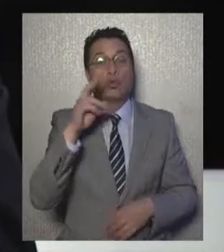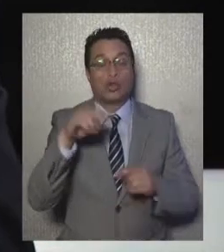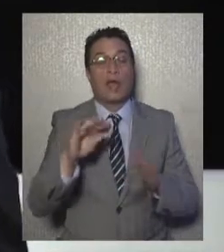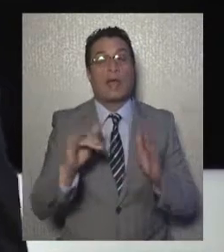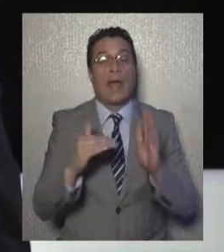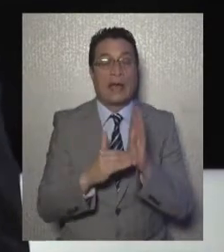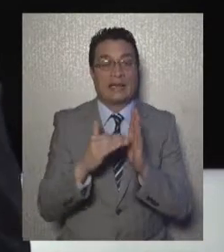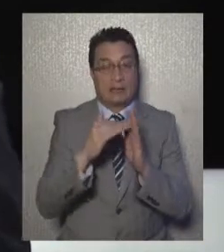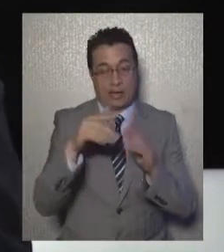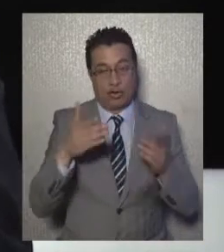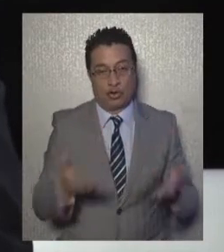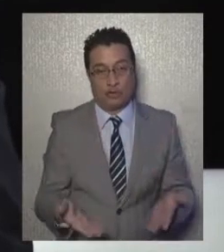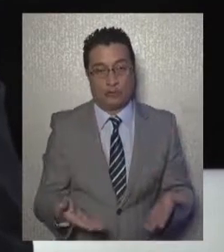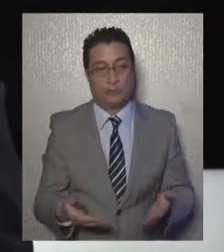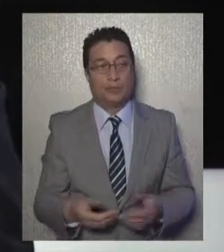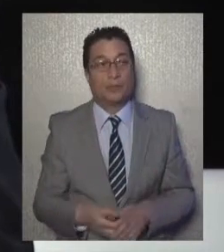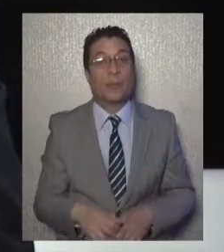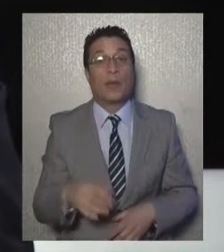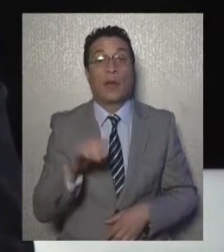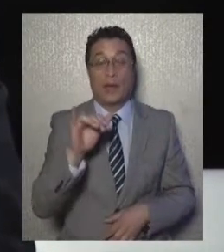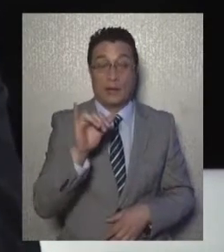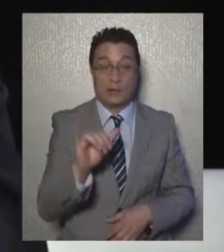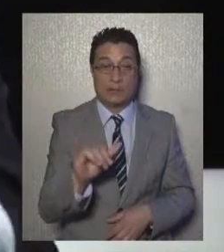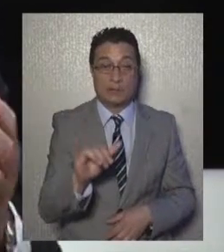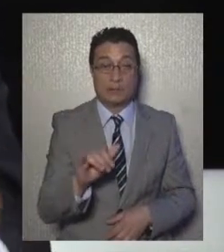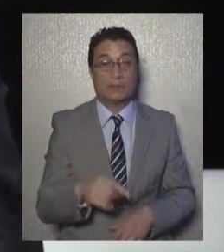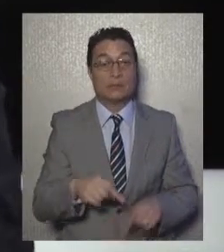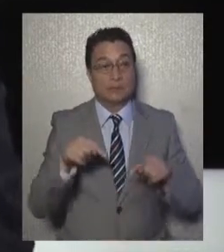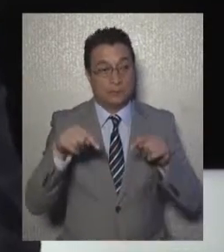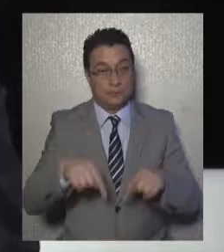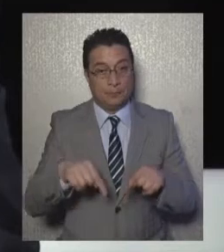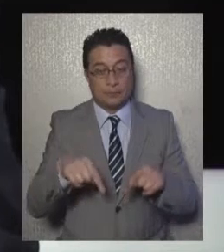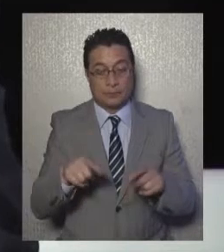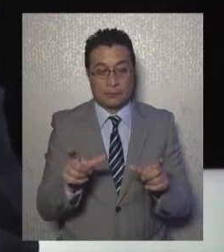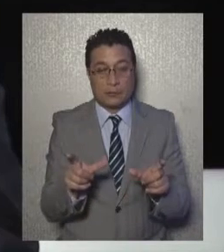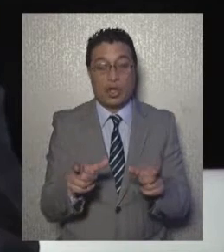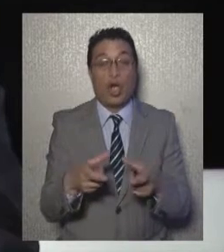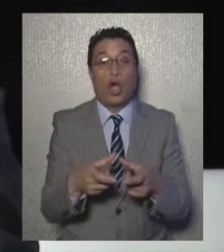país. Y este comité